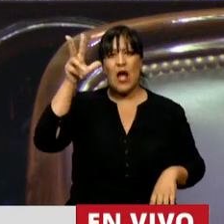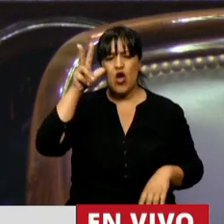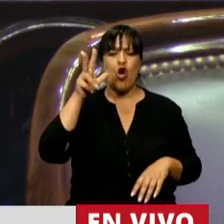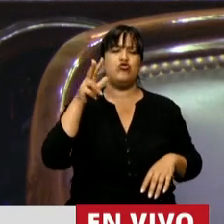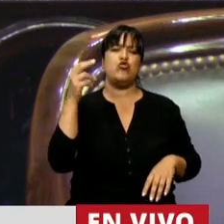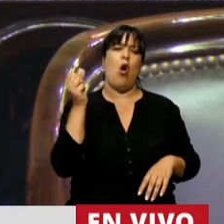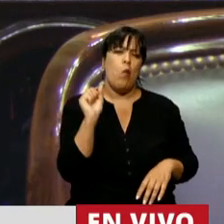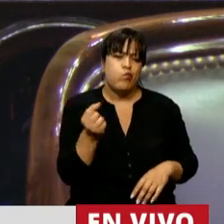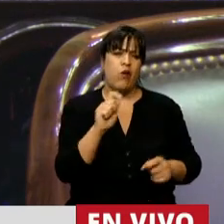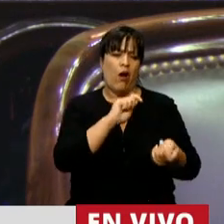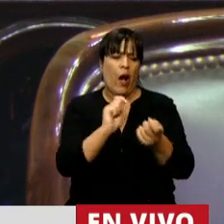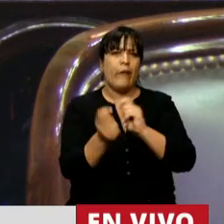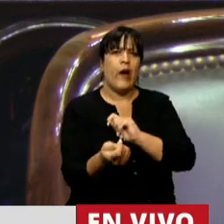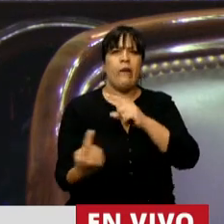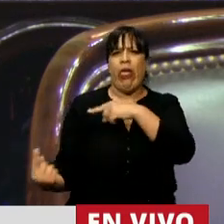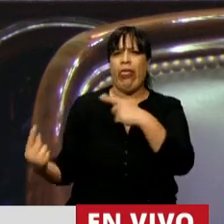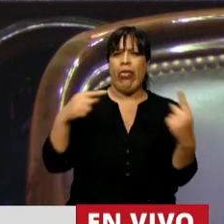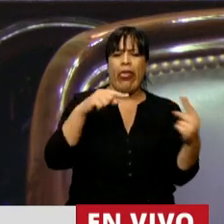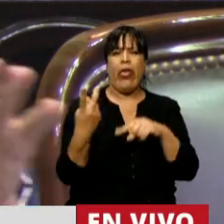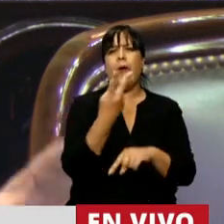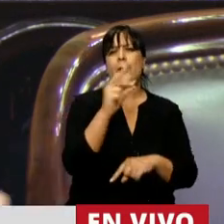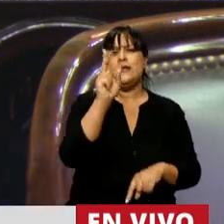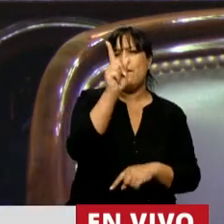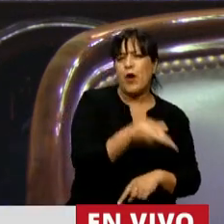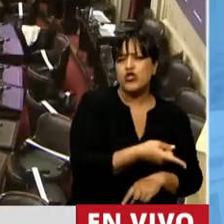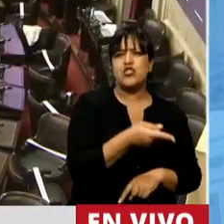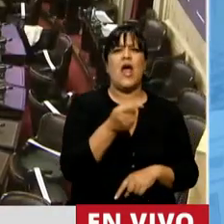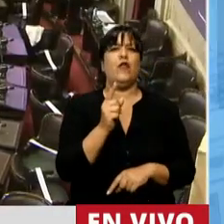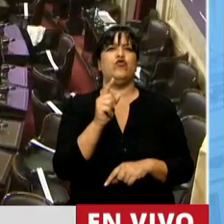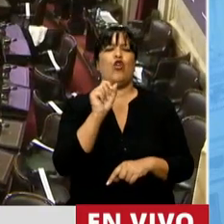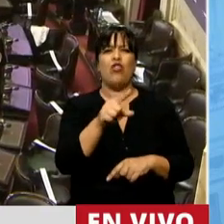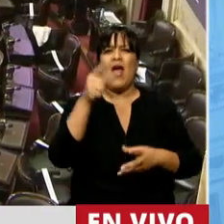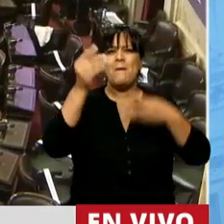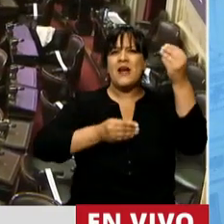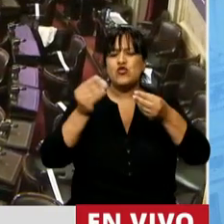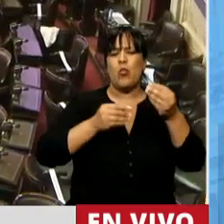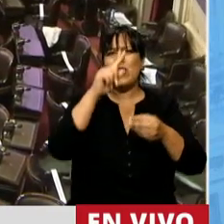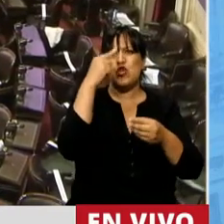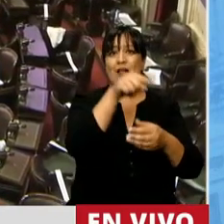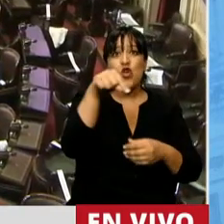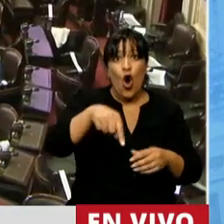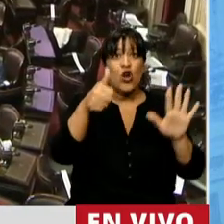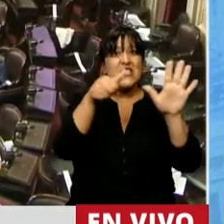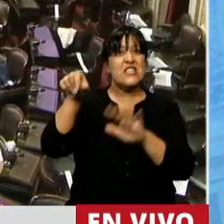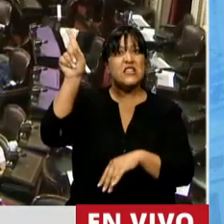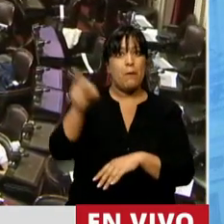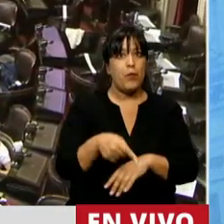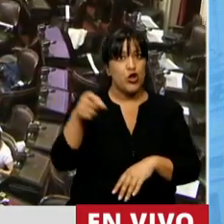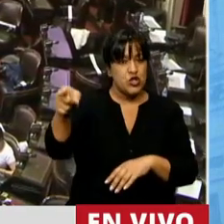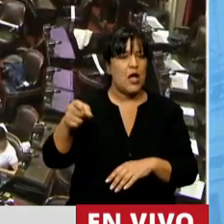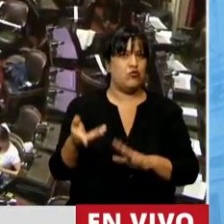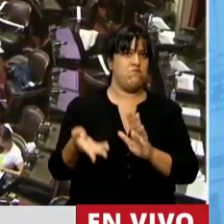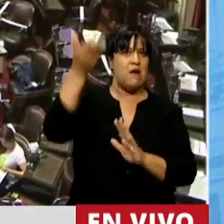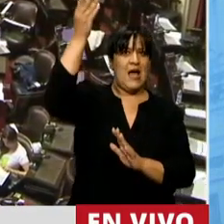modificaciones, ida y vuelta del 20% que impactaba en el presupuesto nacional, hoy supera el 60% del presupuesto